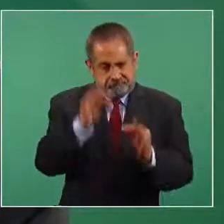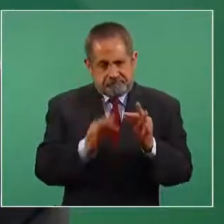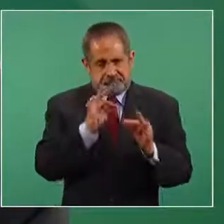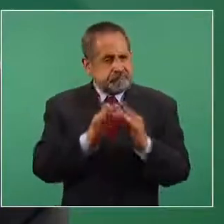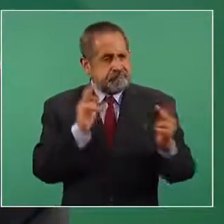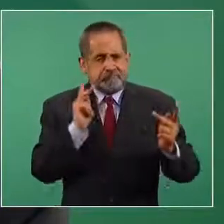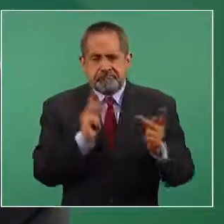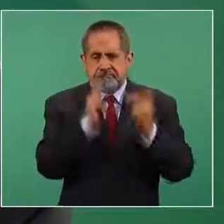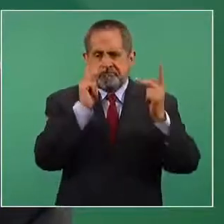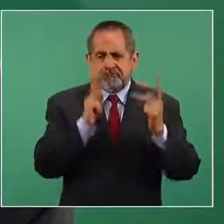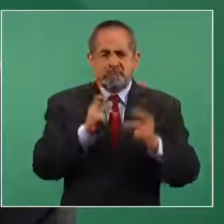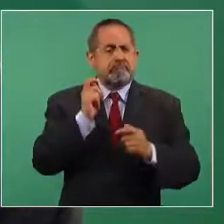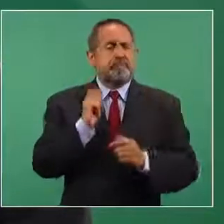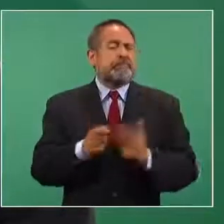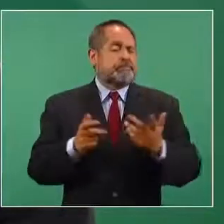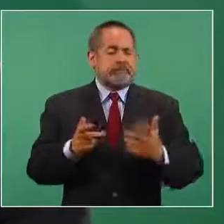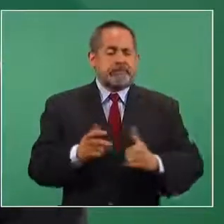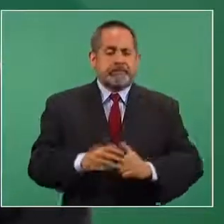en